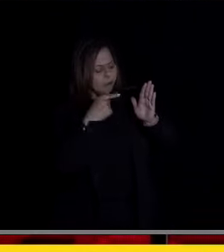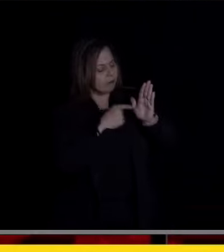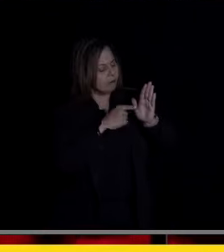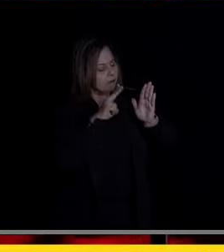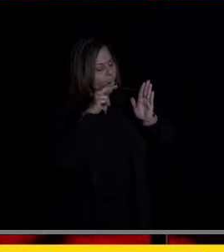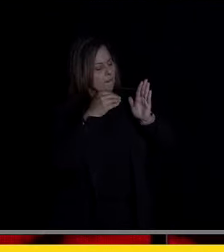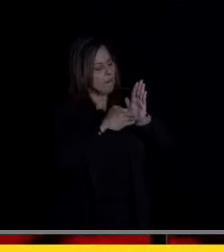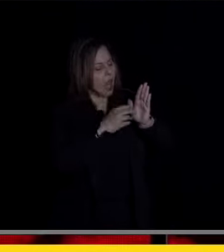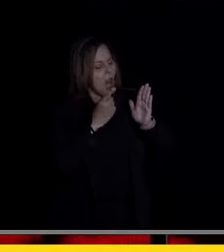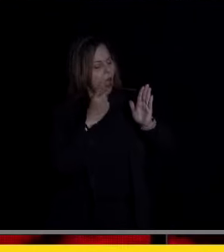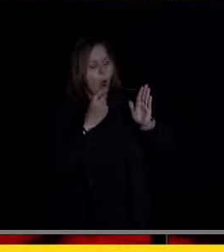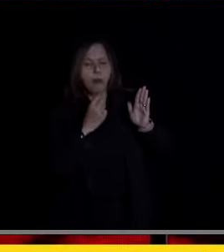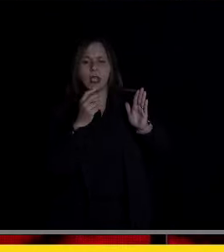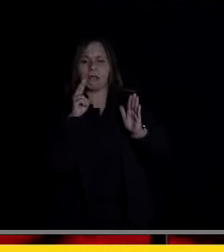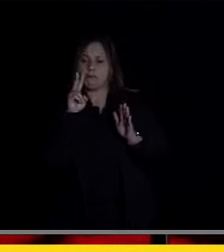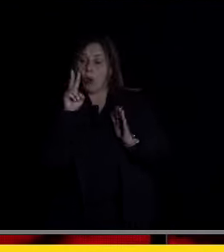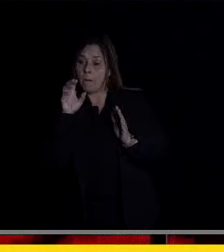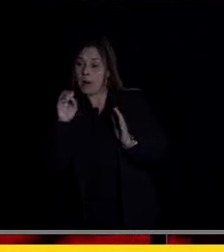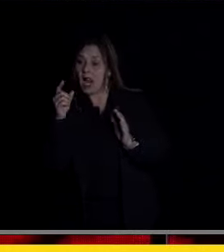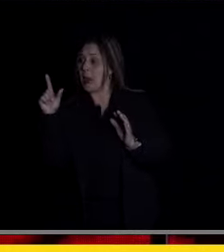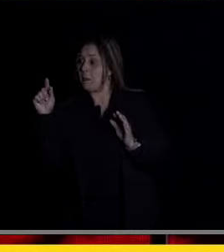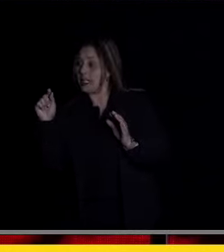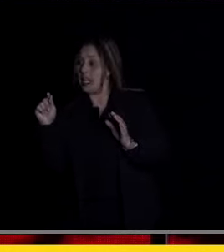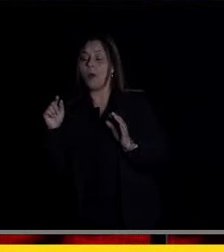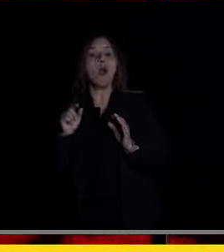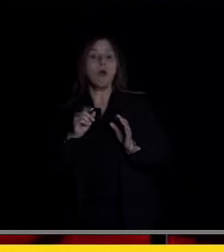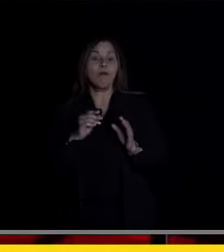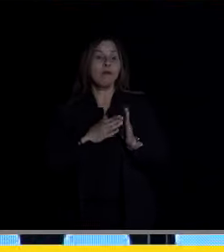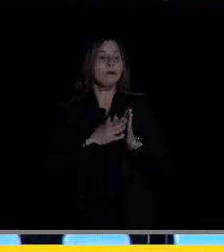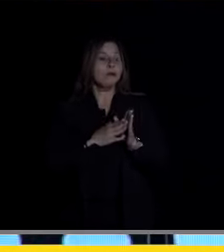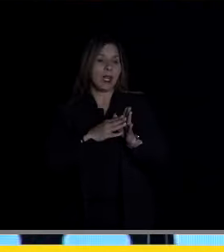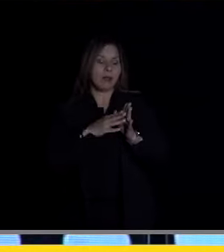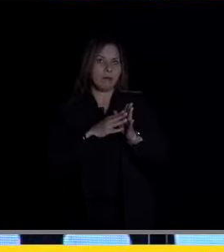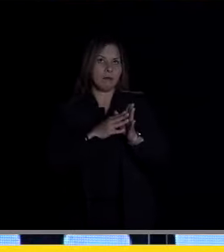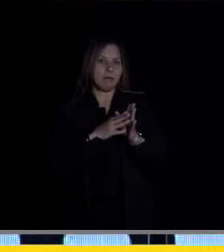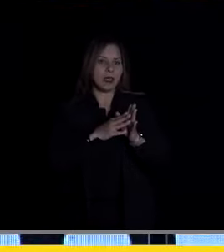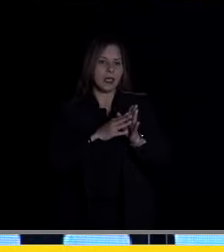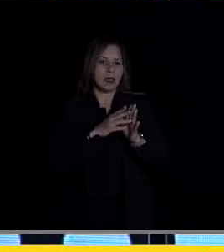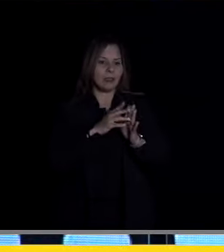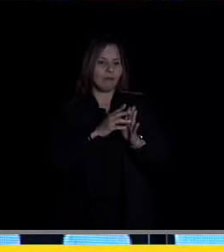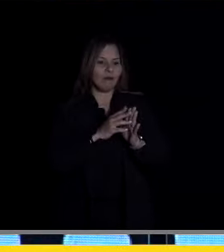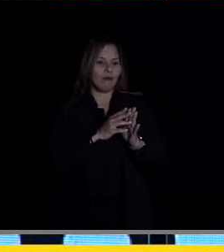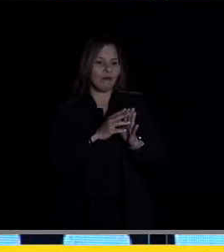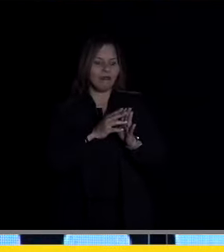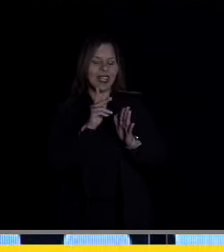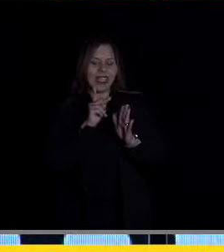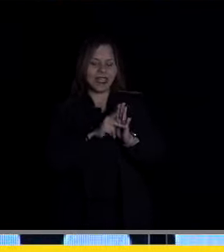2011 al 2021 el crimen ha bajado en Caguas un 71.6%. Si escucharon bien,